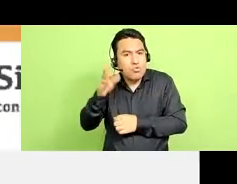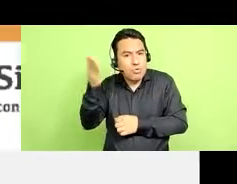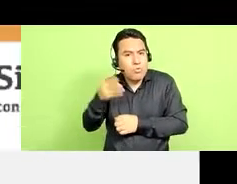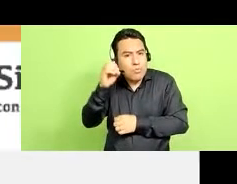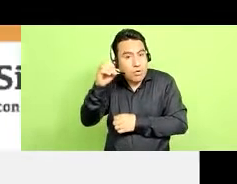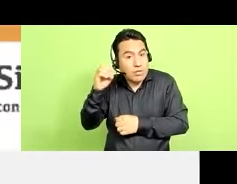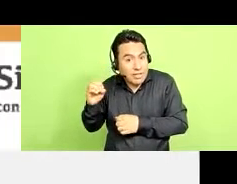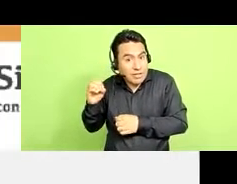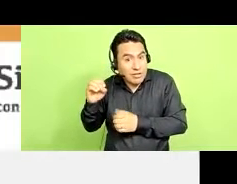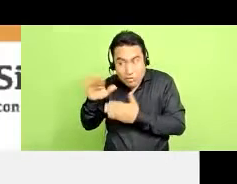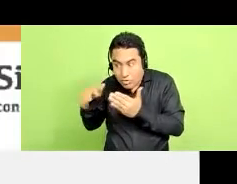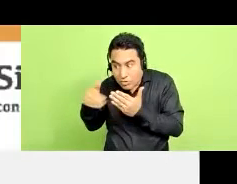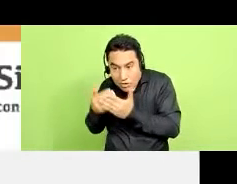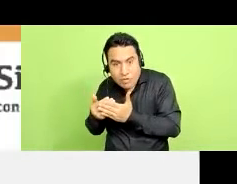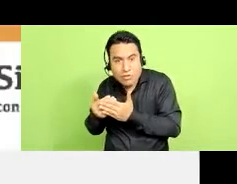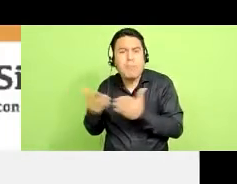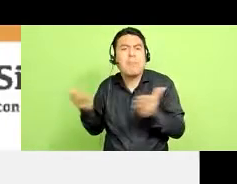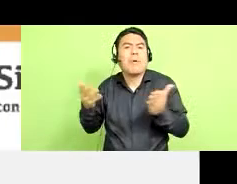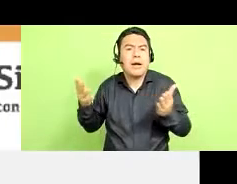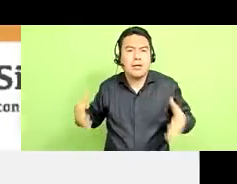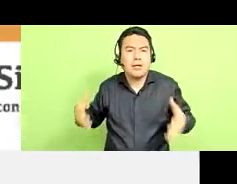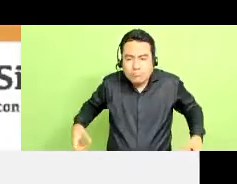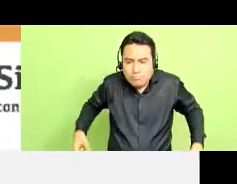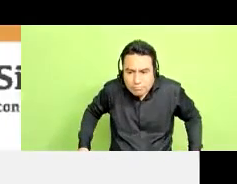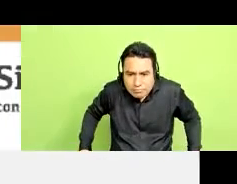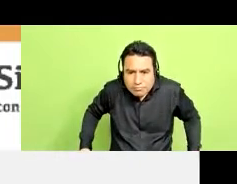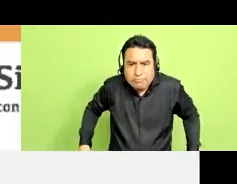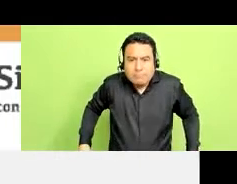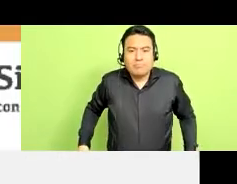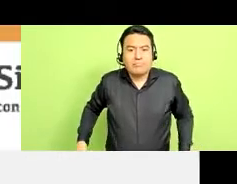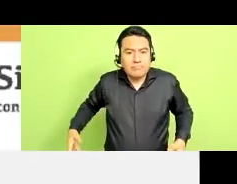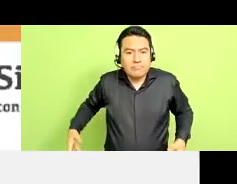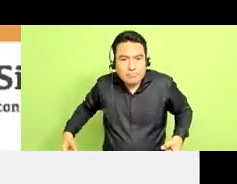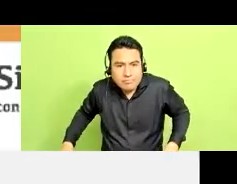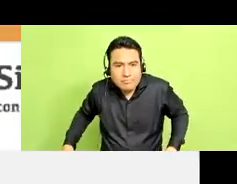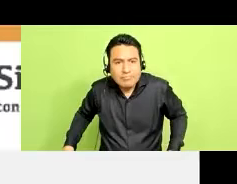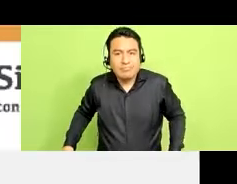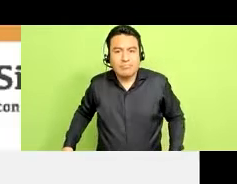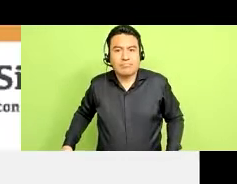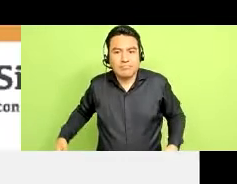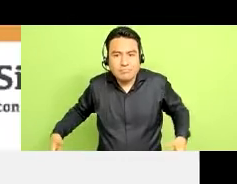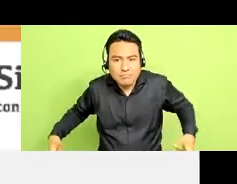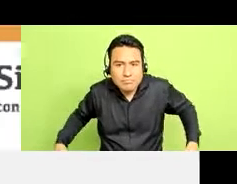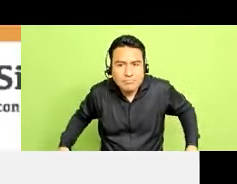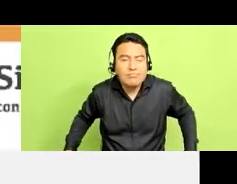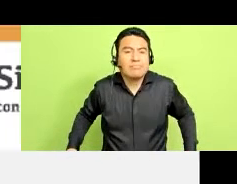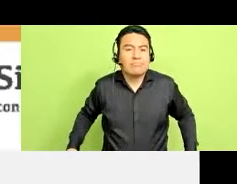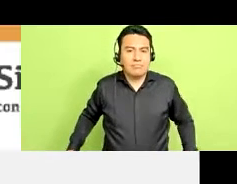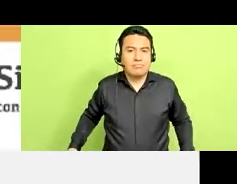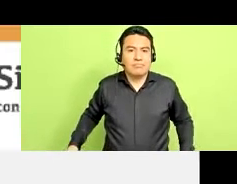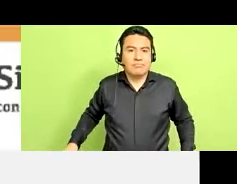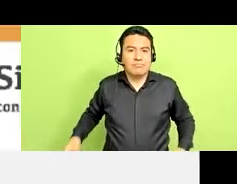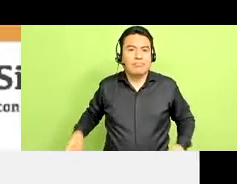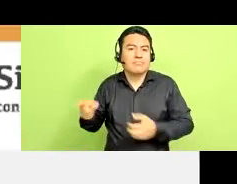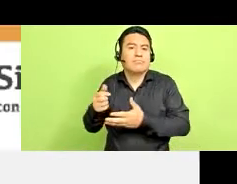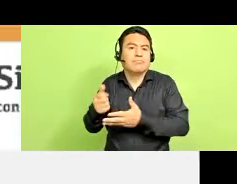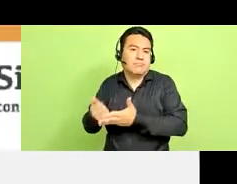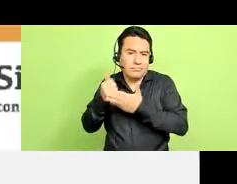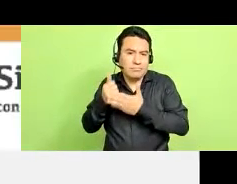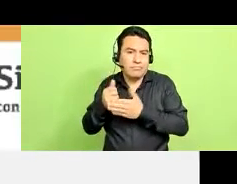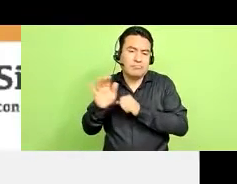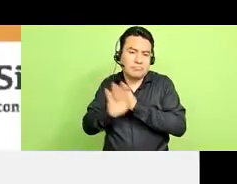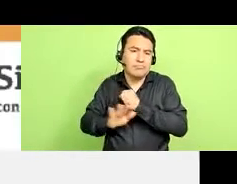con la finalidad de poder realizar la bajo el mismo criterio de la sala de los pasos